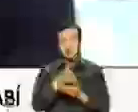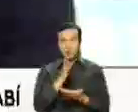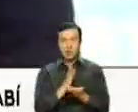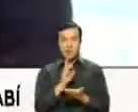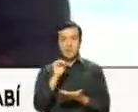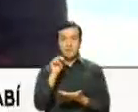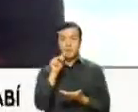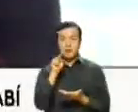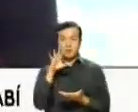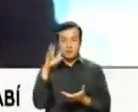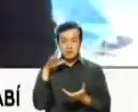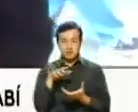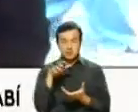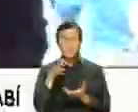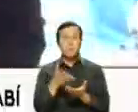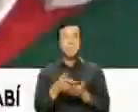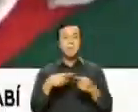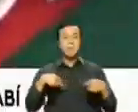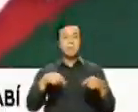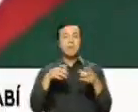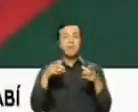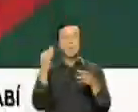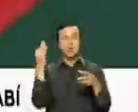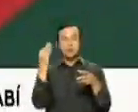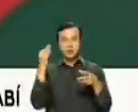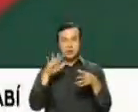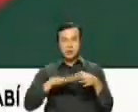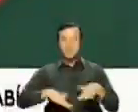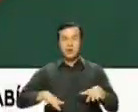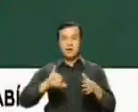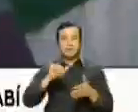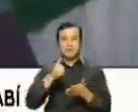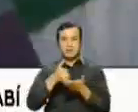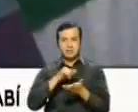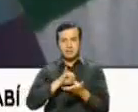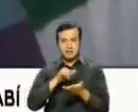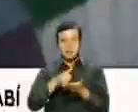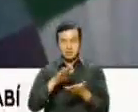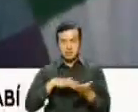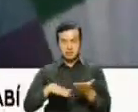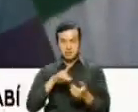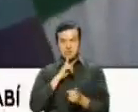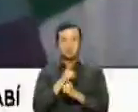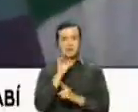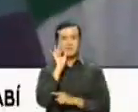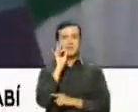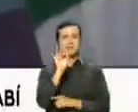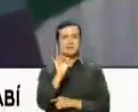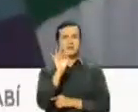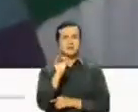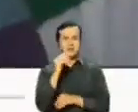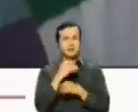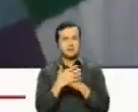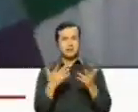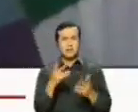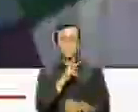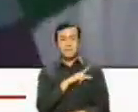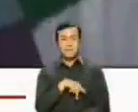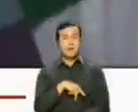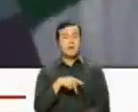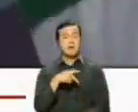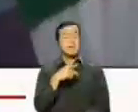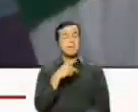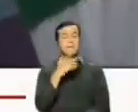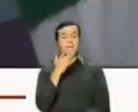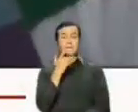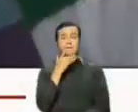maní es el plato tradicional del cantón manabita Jipijapa. Para mí es espectacular, es mi plato preferido de